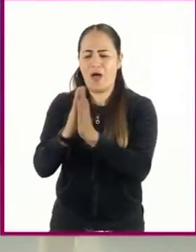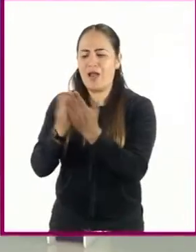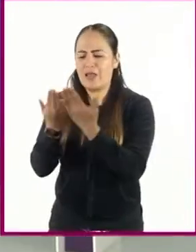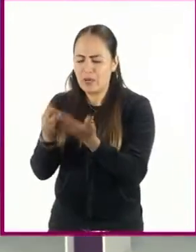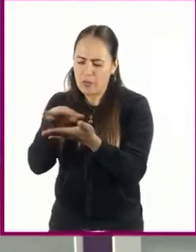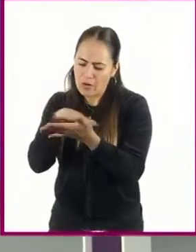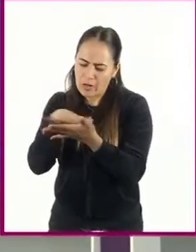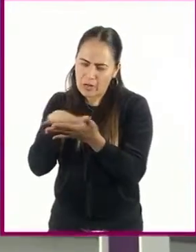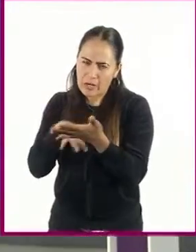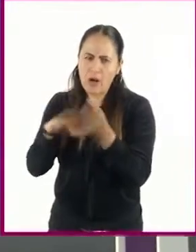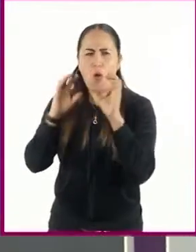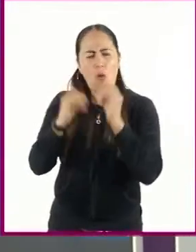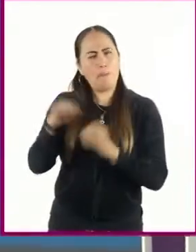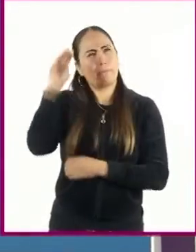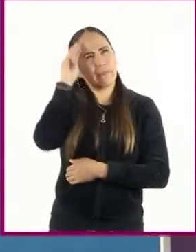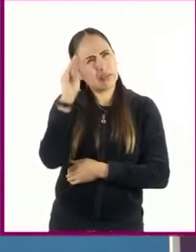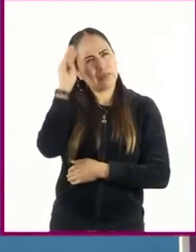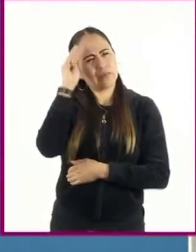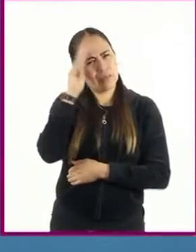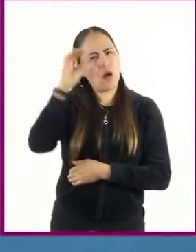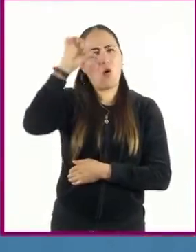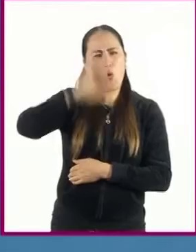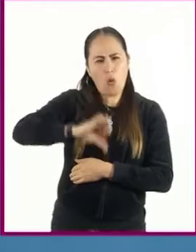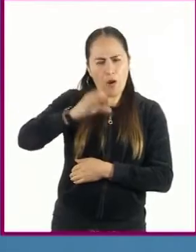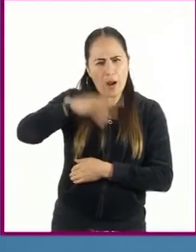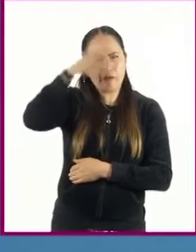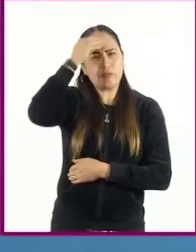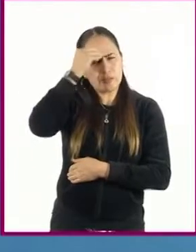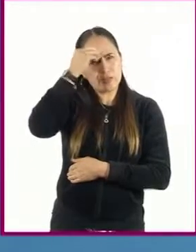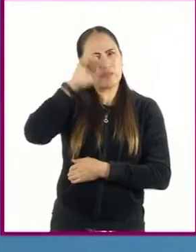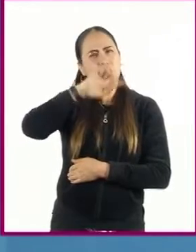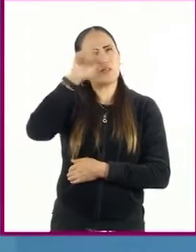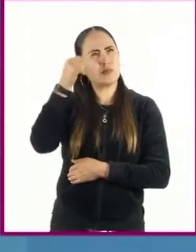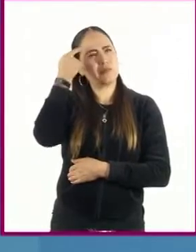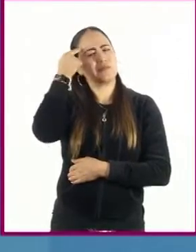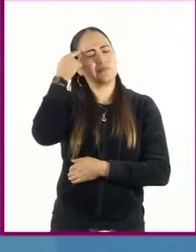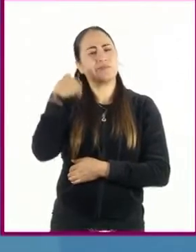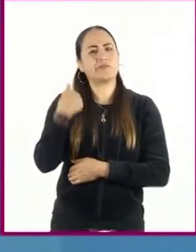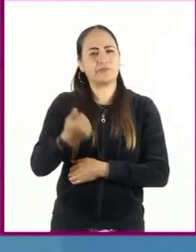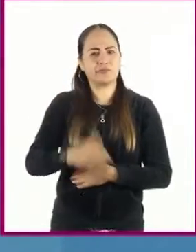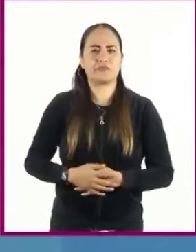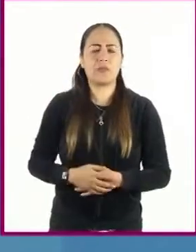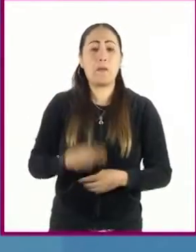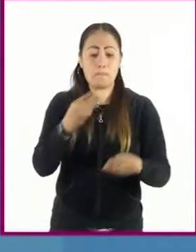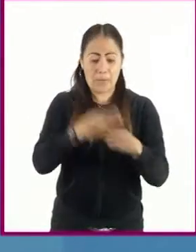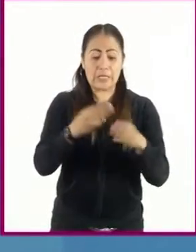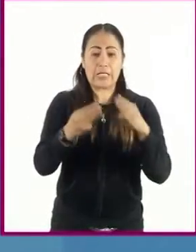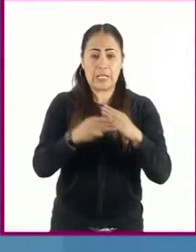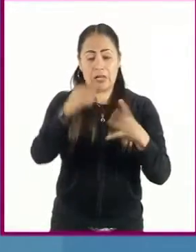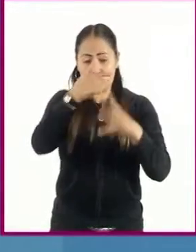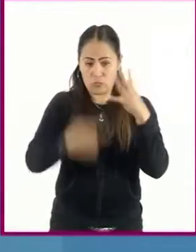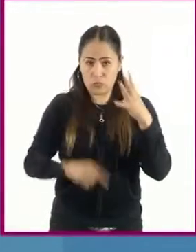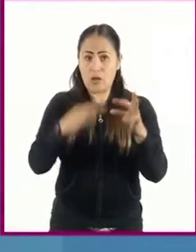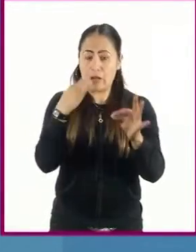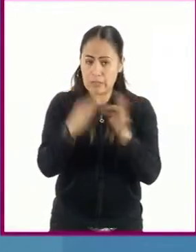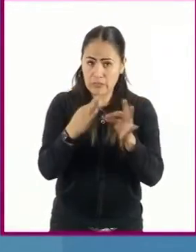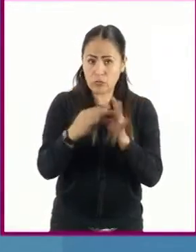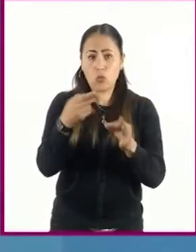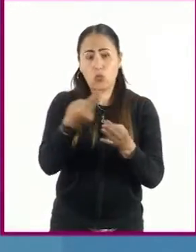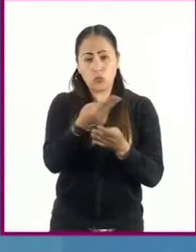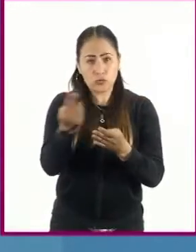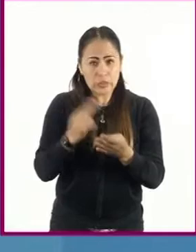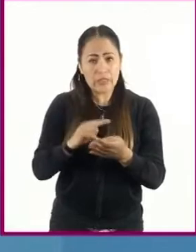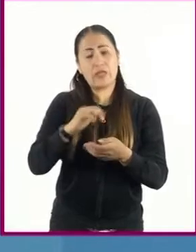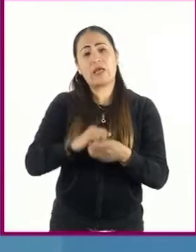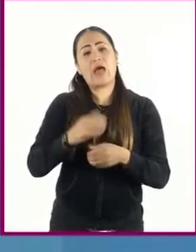o al reflexionar en torno a lo expuesto aquí. Alisten sus materiales, no olviden lavarse las manos antes y